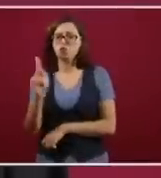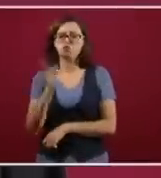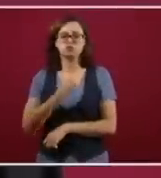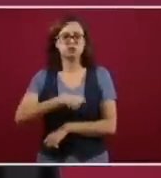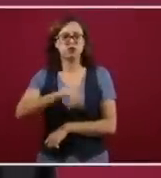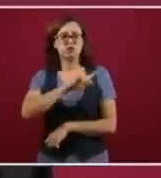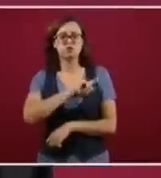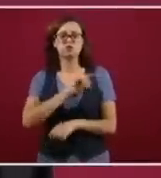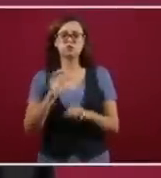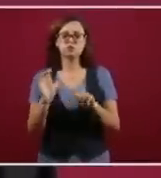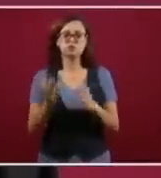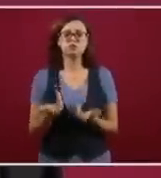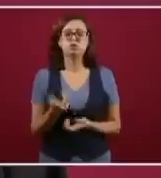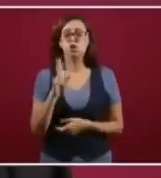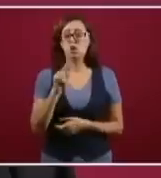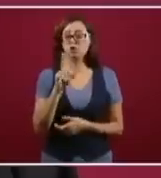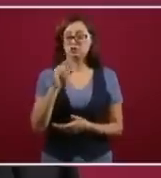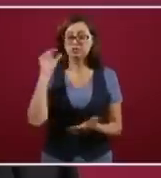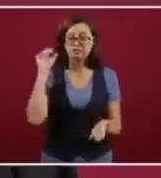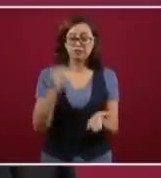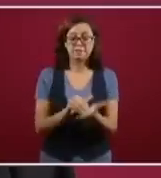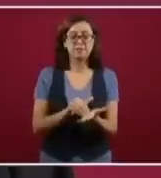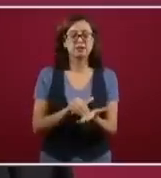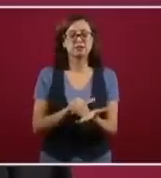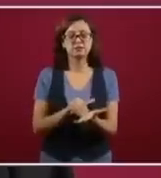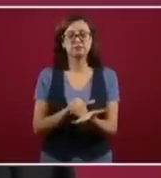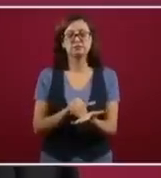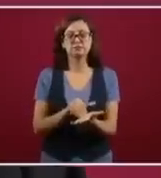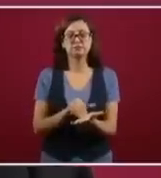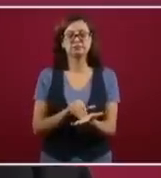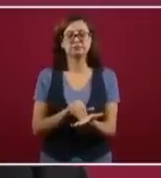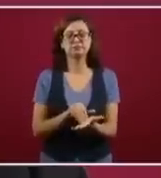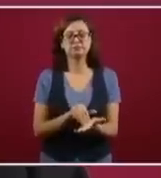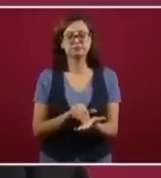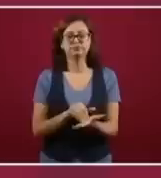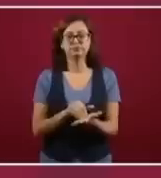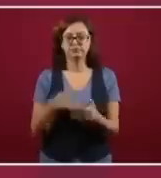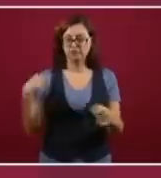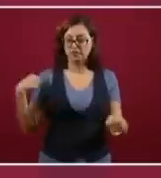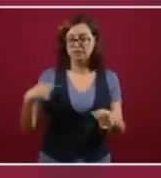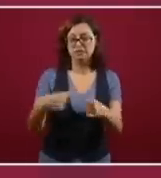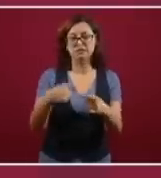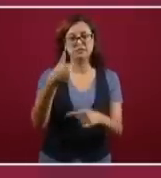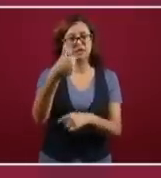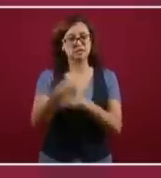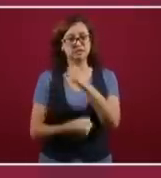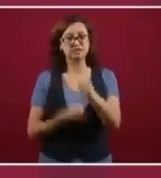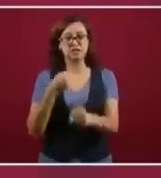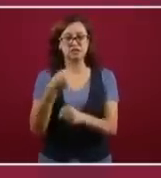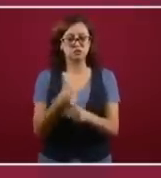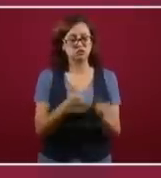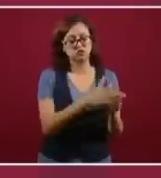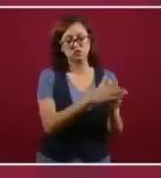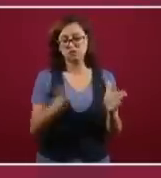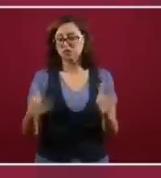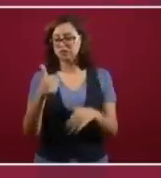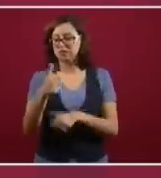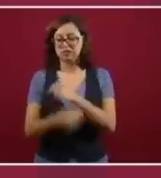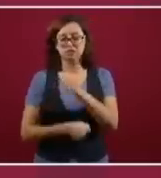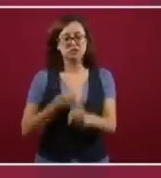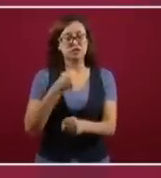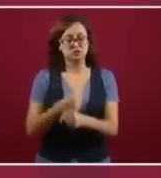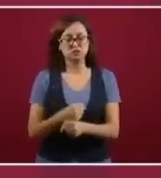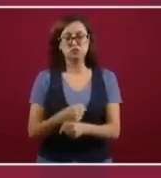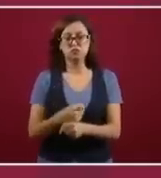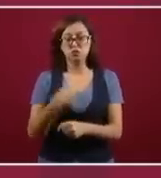salud, más de 80 mil en el sexenio, o en el tiempo que yo dure, antes